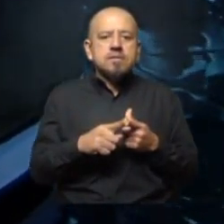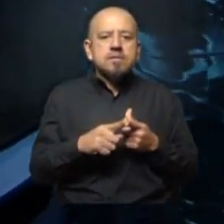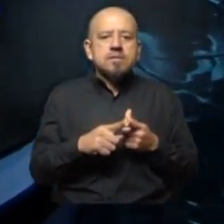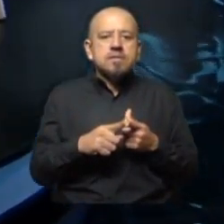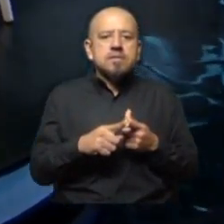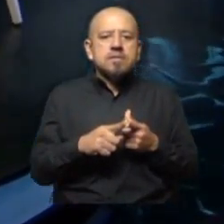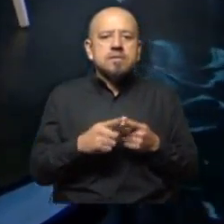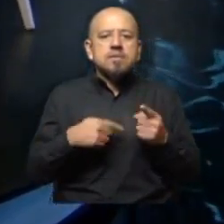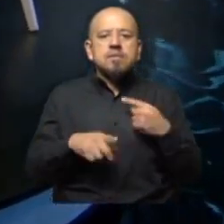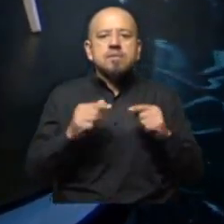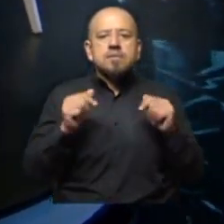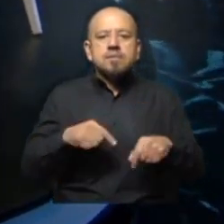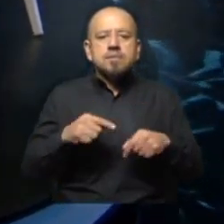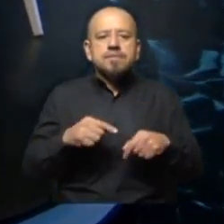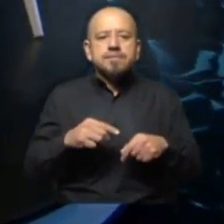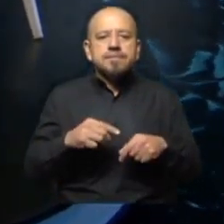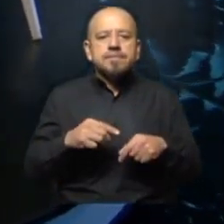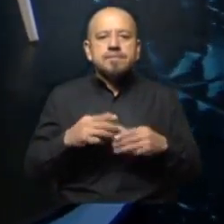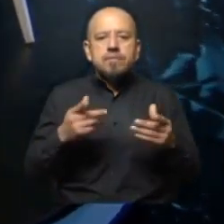pero acá no